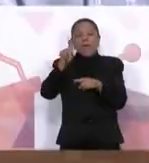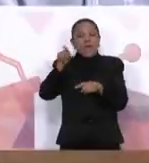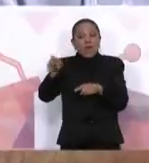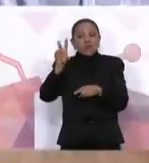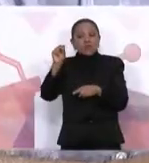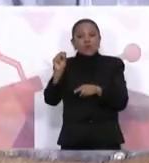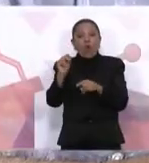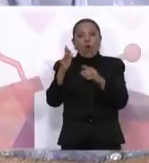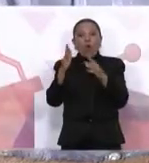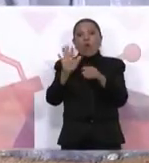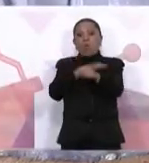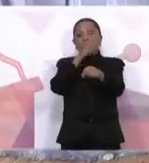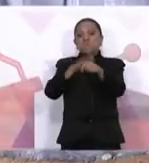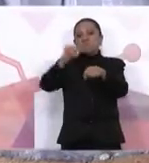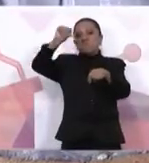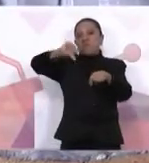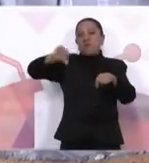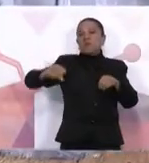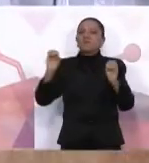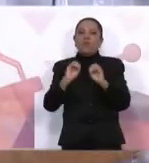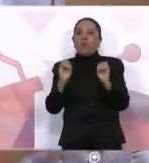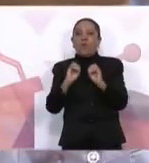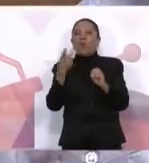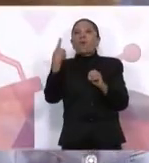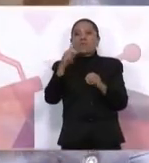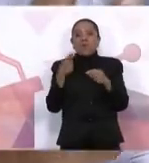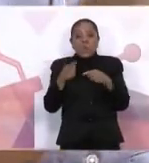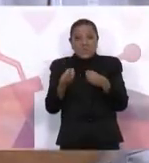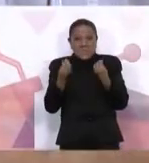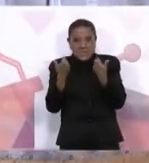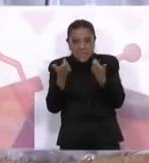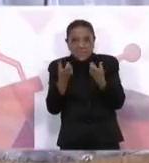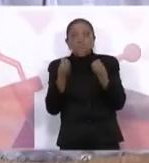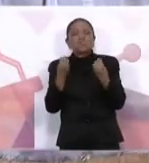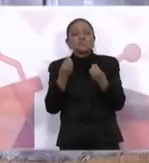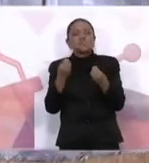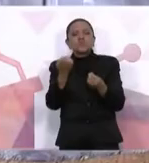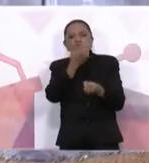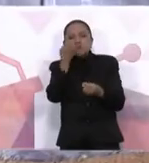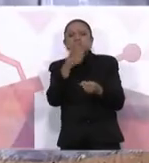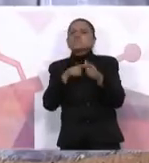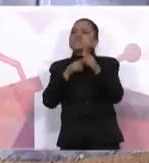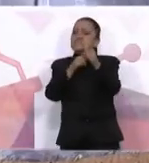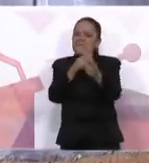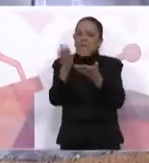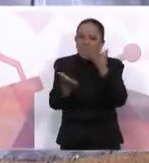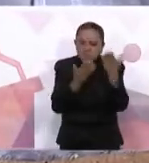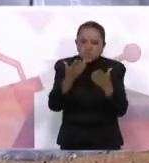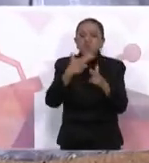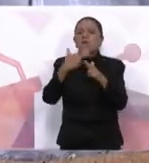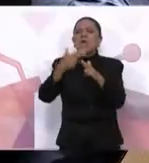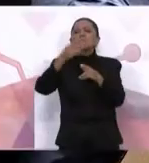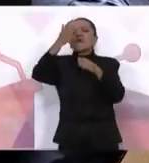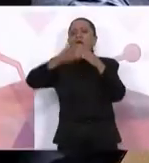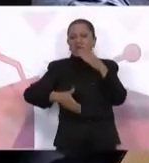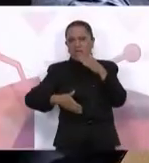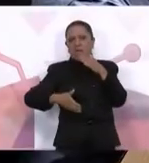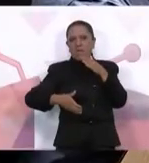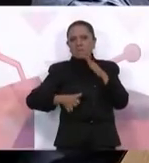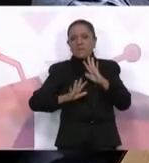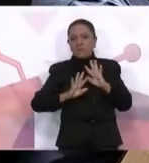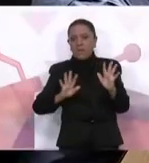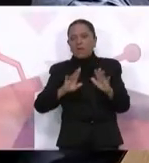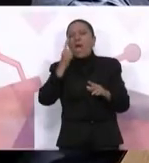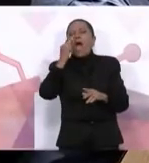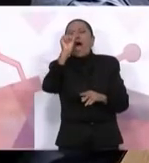muchachos que puedan continuar con sus estudios y algunos hasta puedan concluir los también los muchachos candidatos algo como